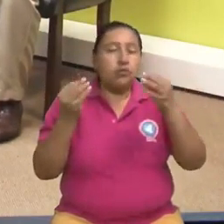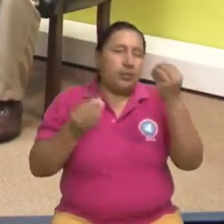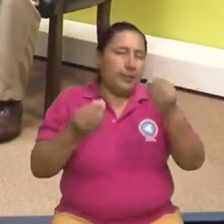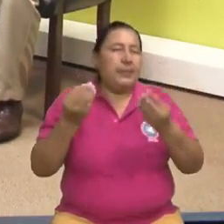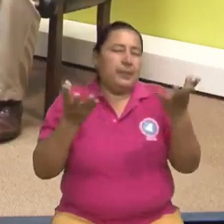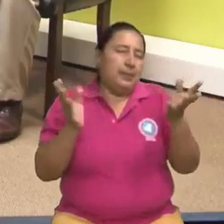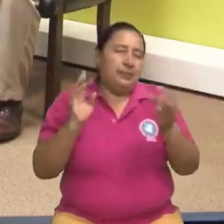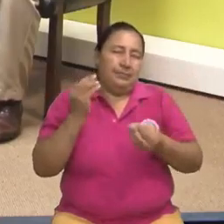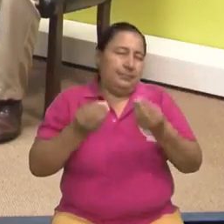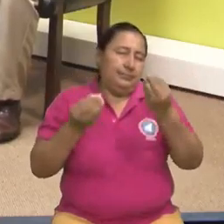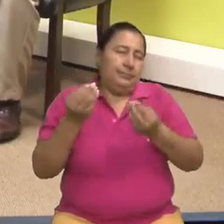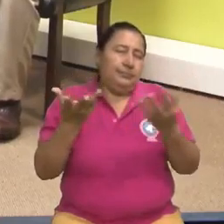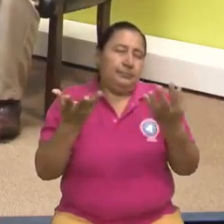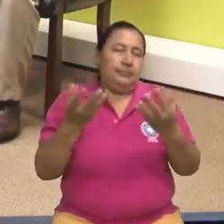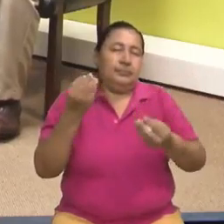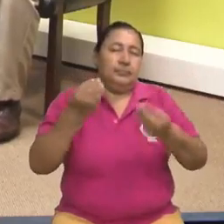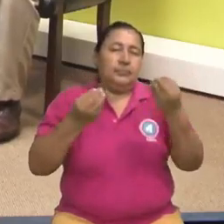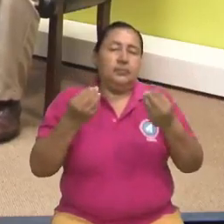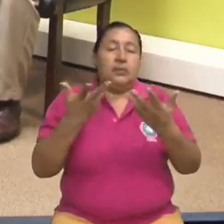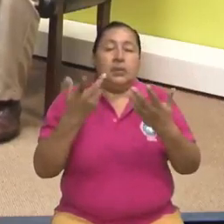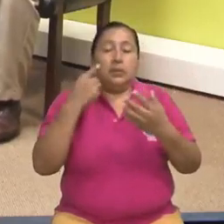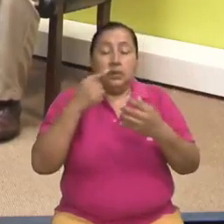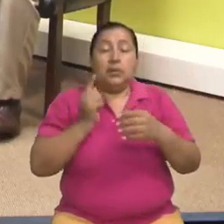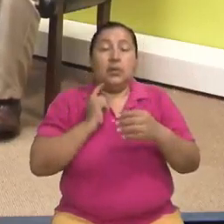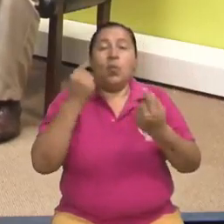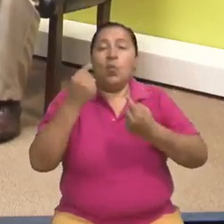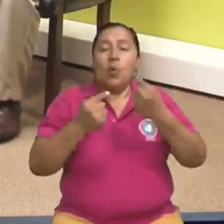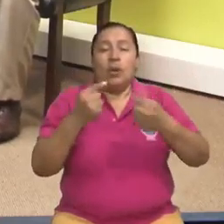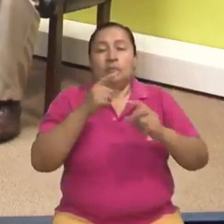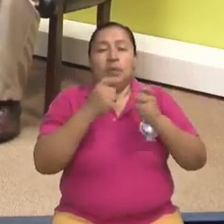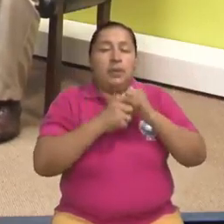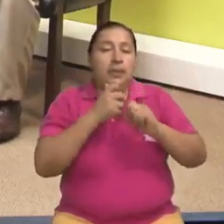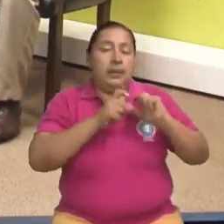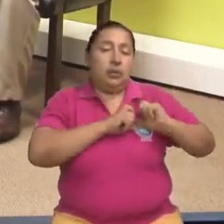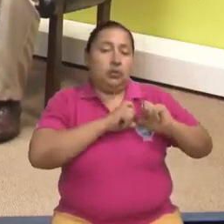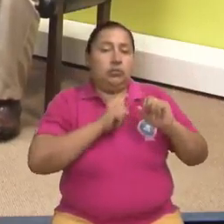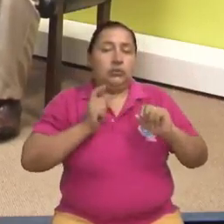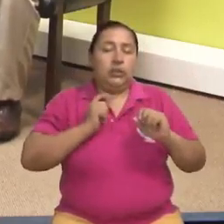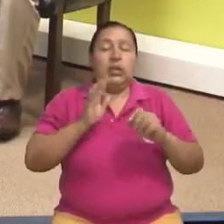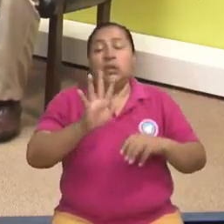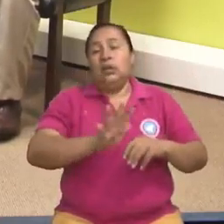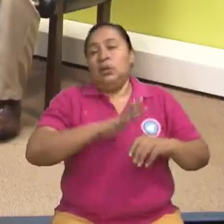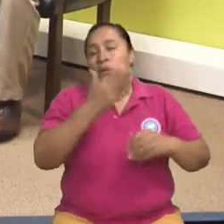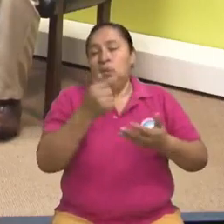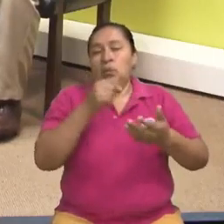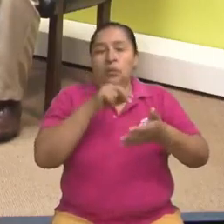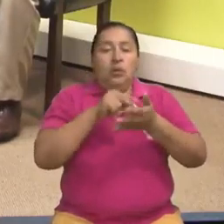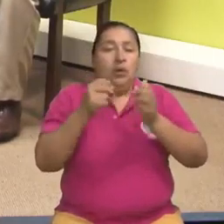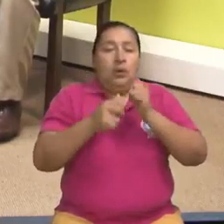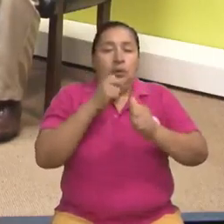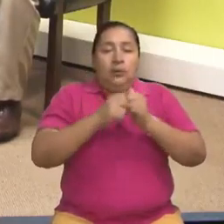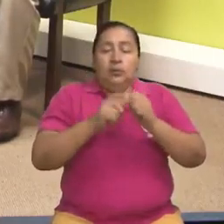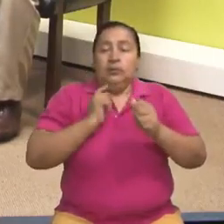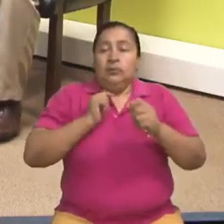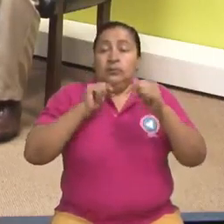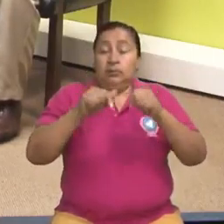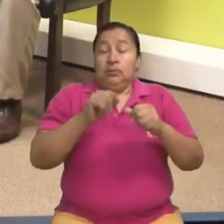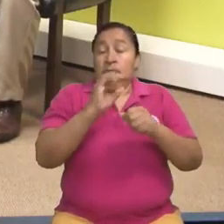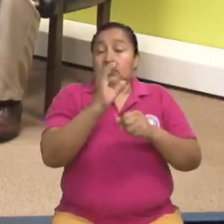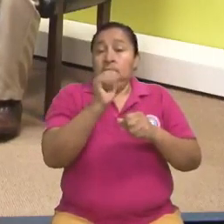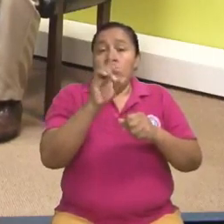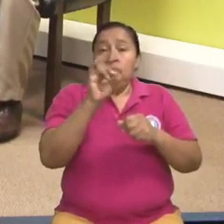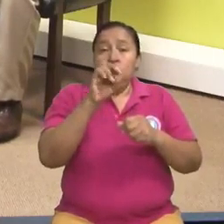¿verdad?, del tipo específico de cardiopatía y de otras implicaciones que tenga esa cardiopatía. Dentro